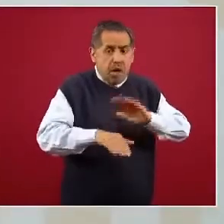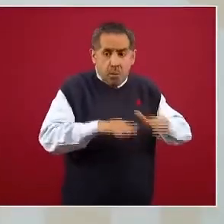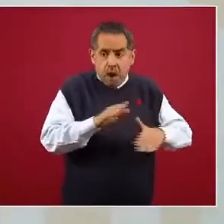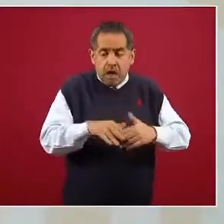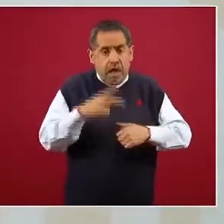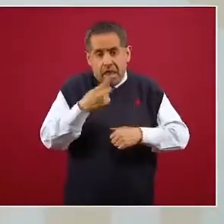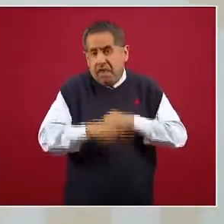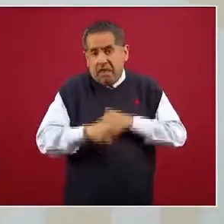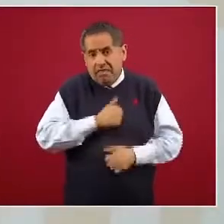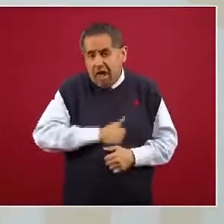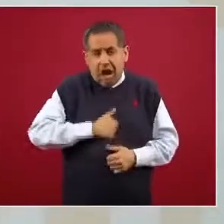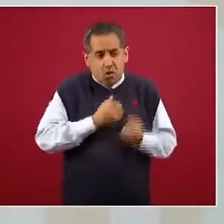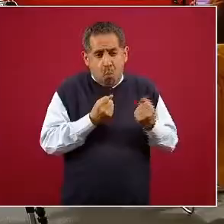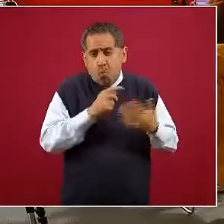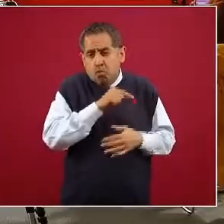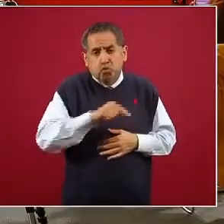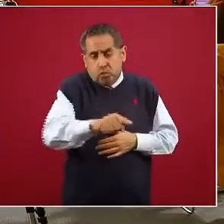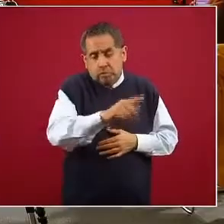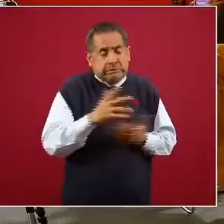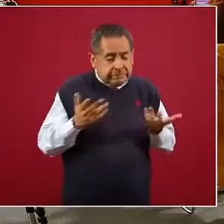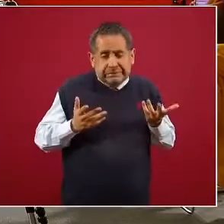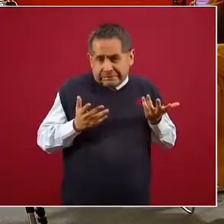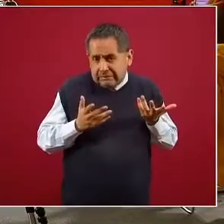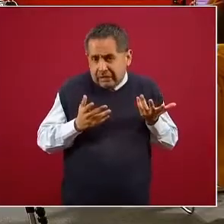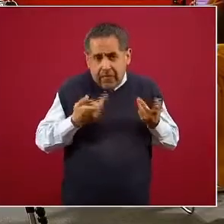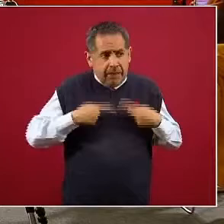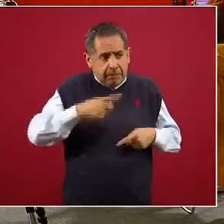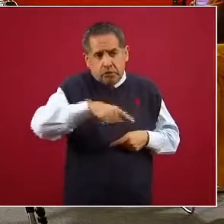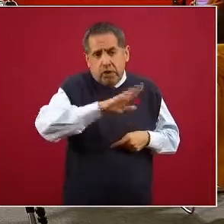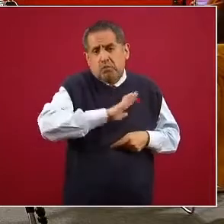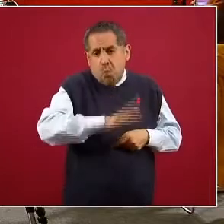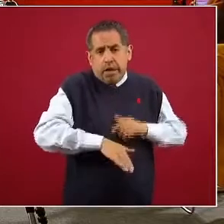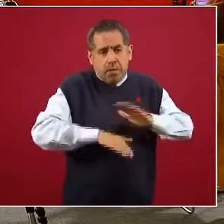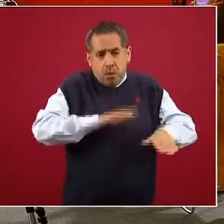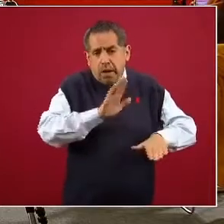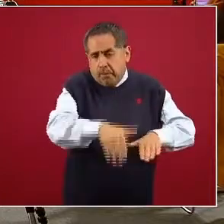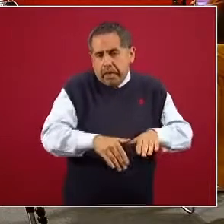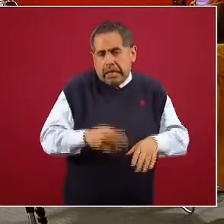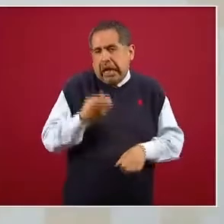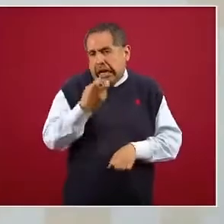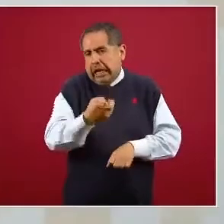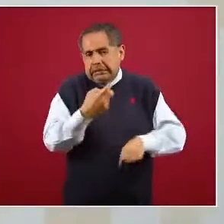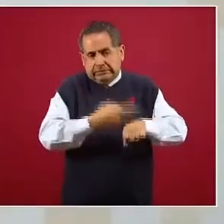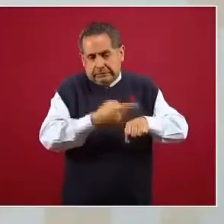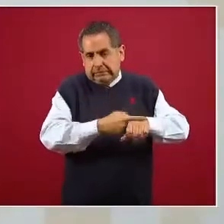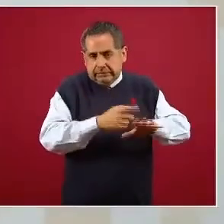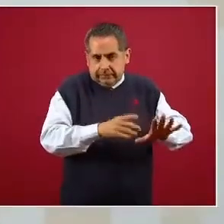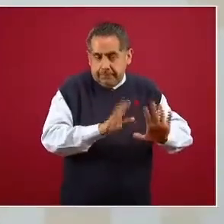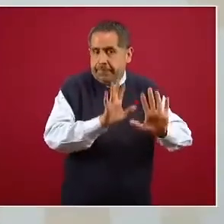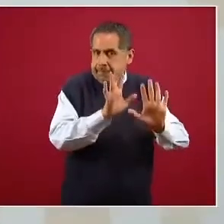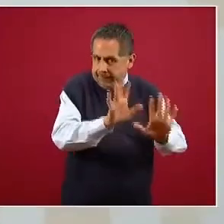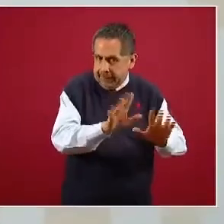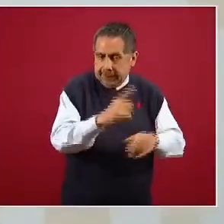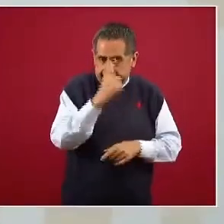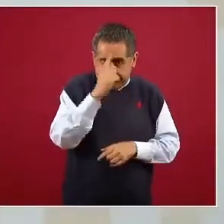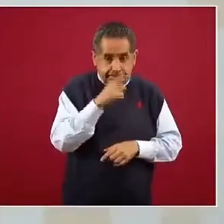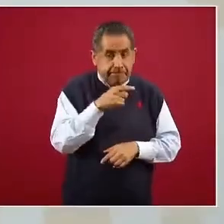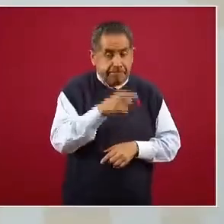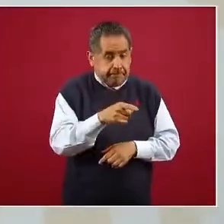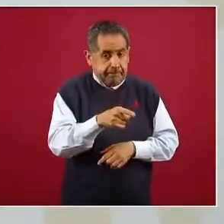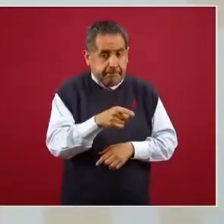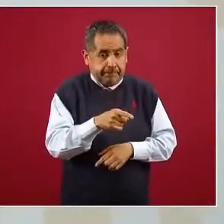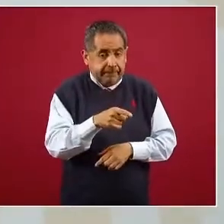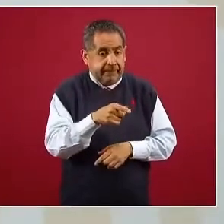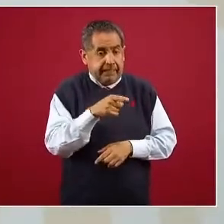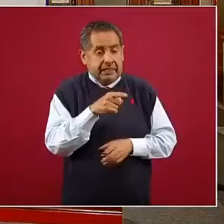causar daño grave, puede afectar la salud de las poblaciones. Y no perdamos de vista que